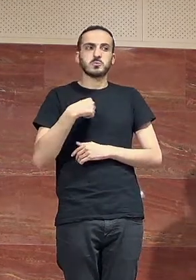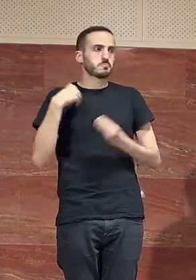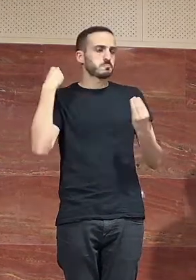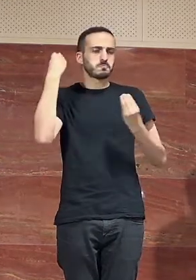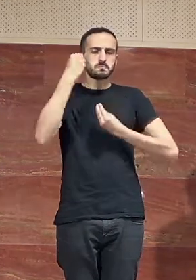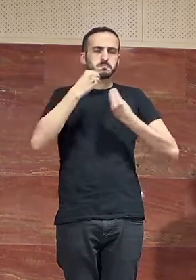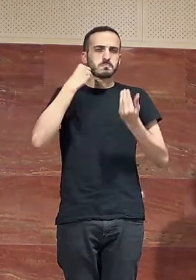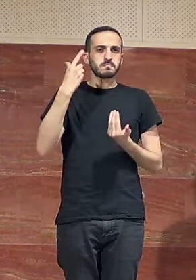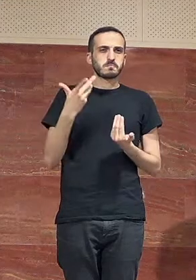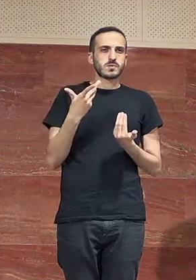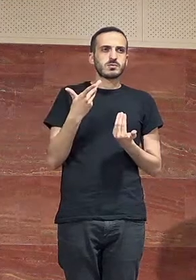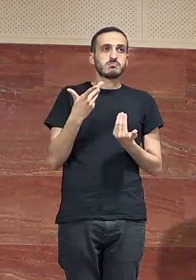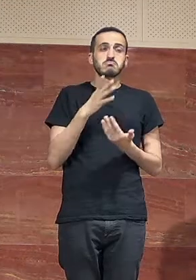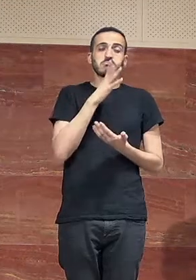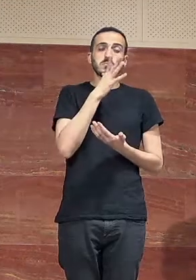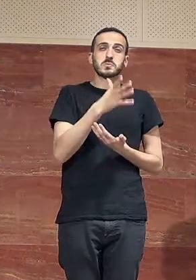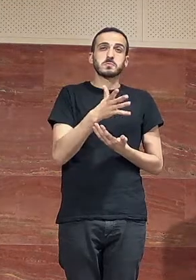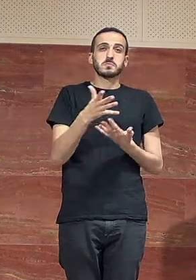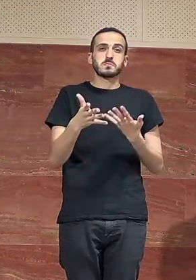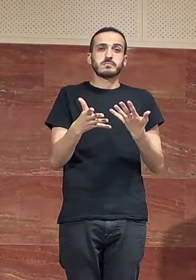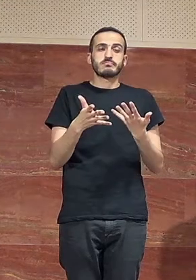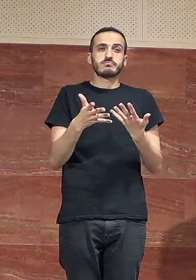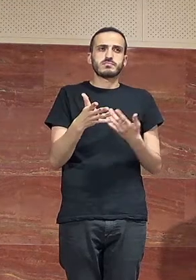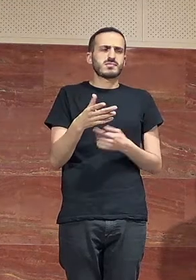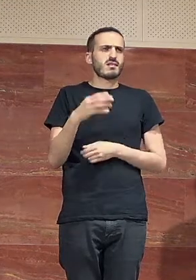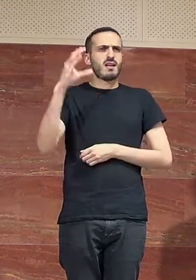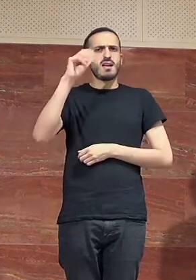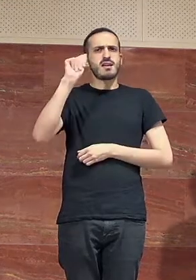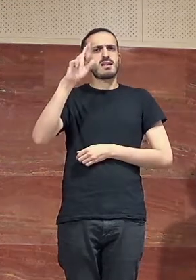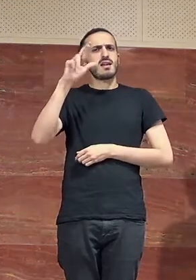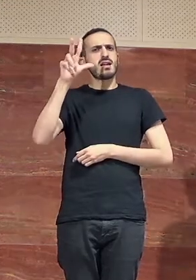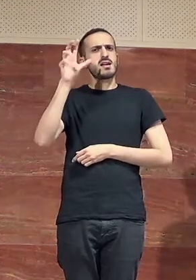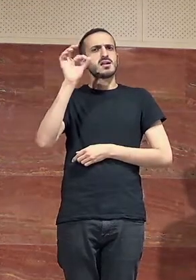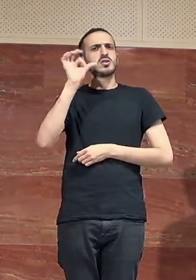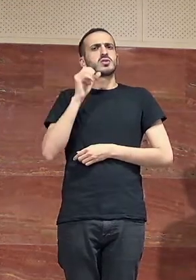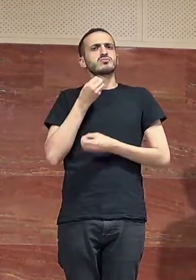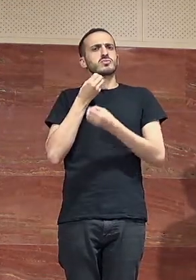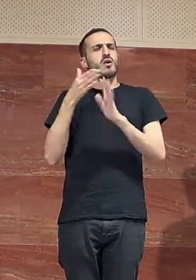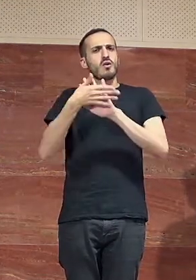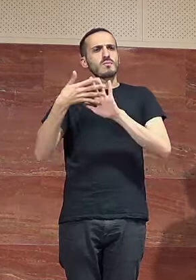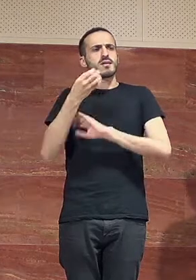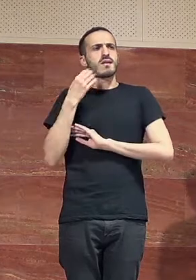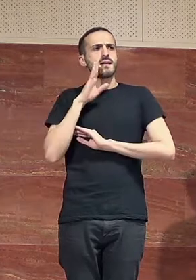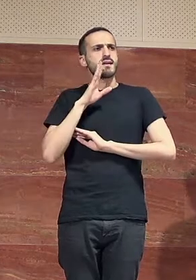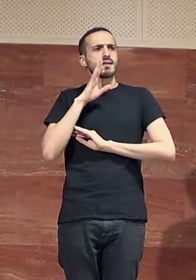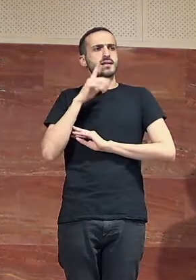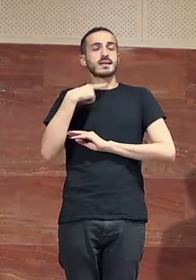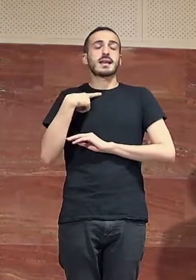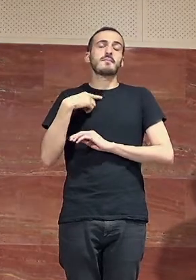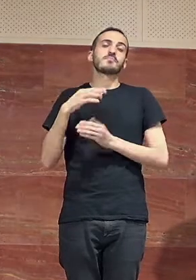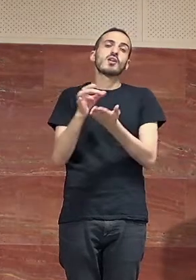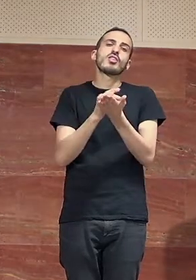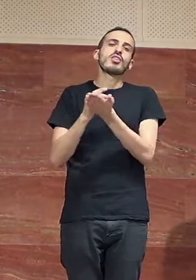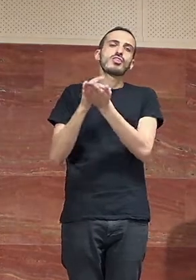eso viene también determinado, un poco por lo que comentabas, Carlos, de que parece que la ciudad privilegia o premia al vehículo